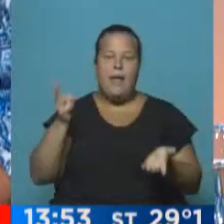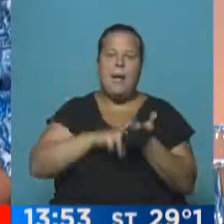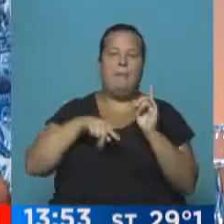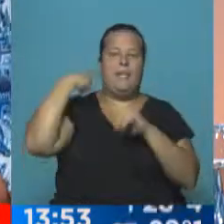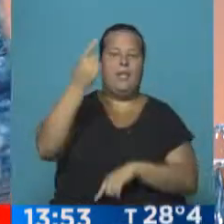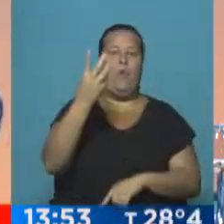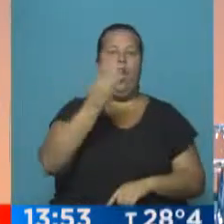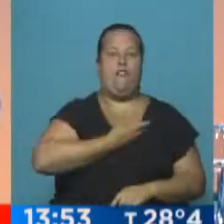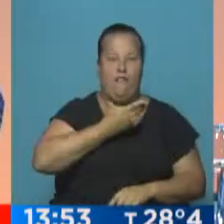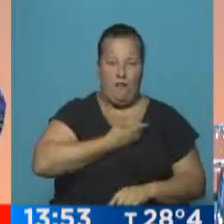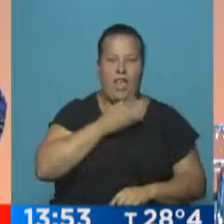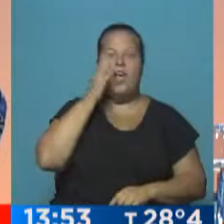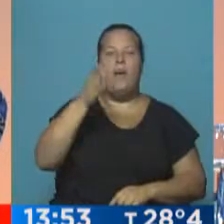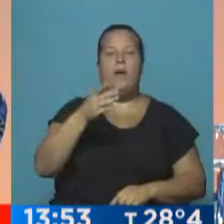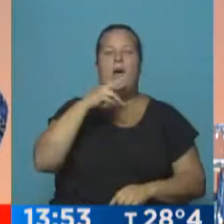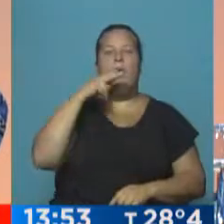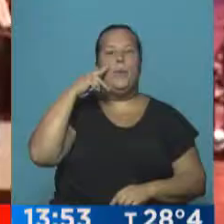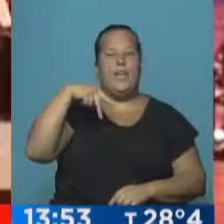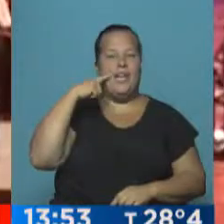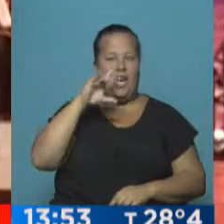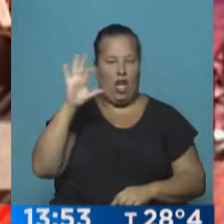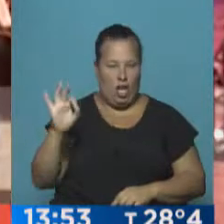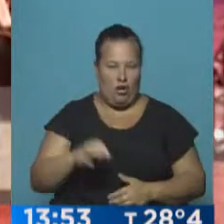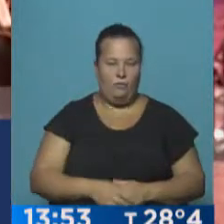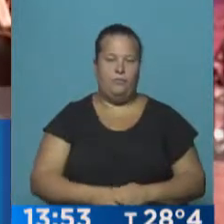próximo 4 de febrero se presenta en vinilo